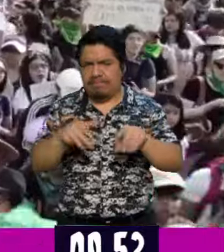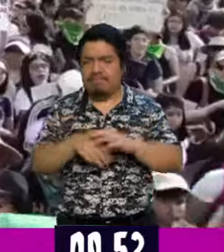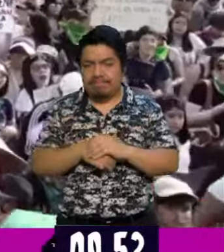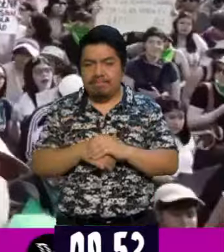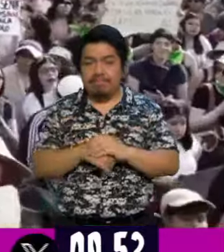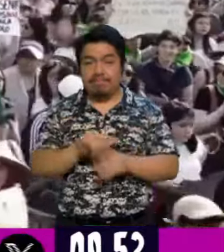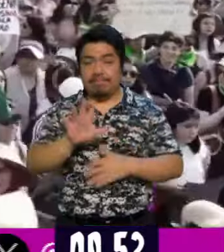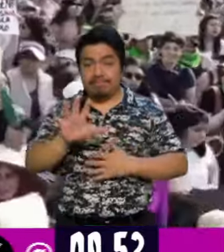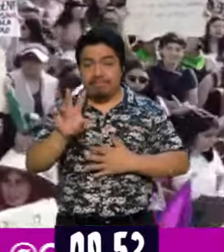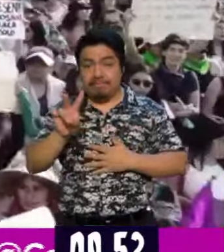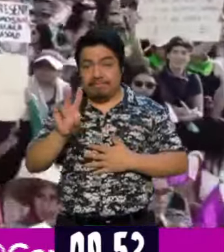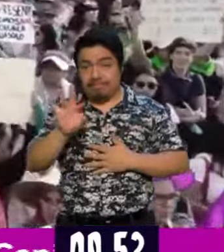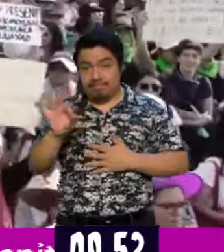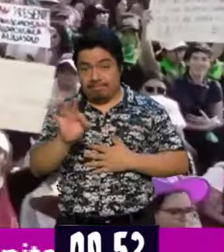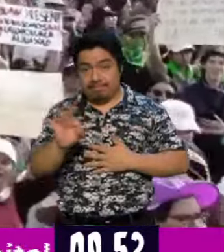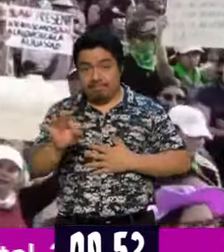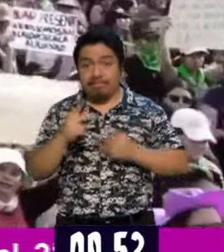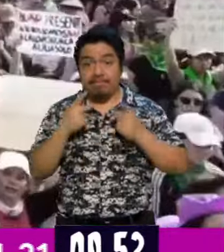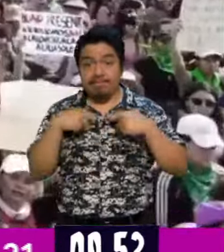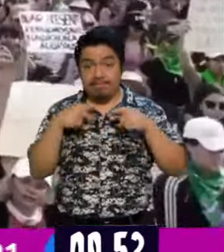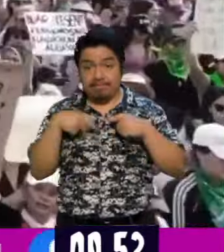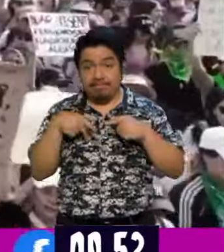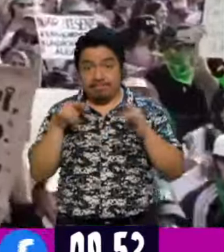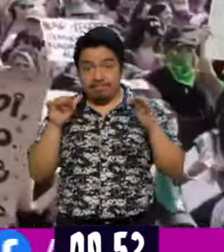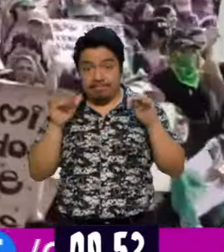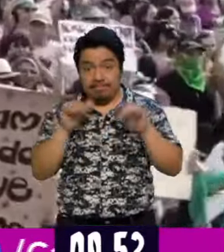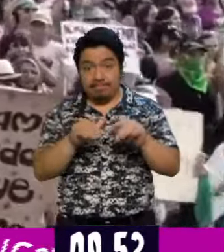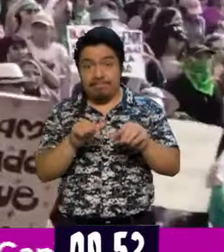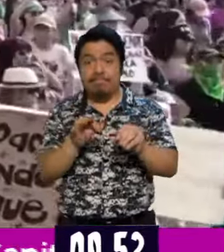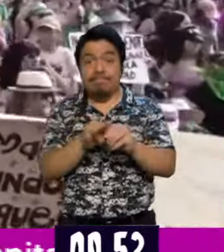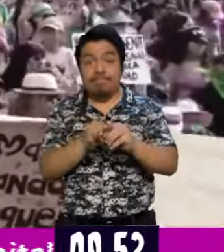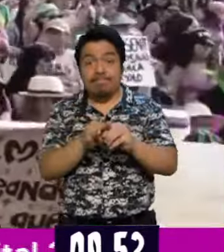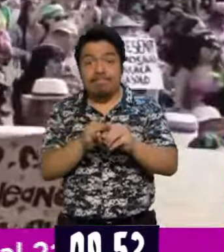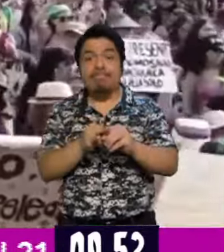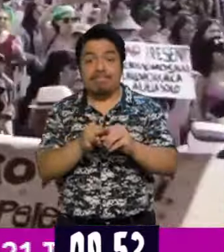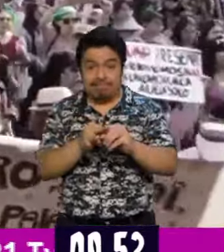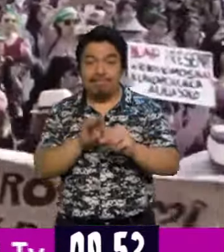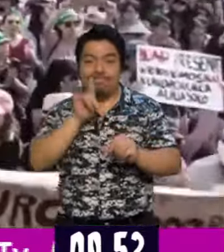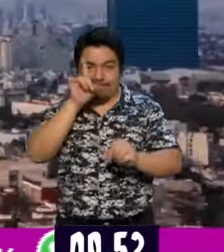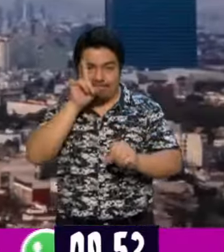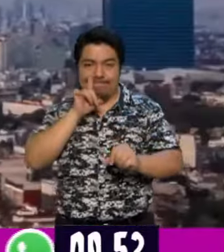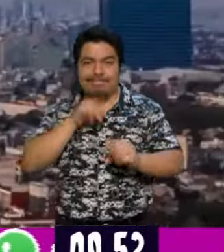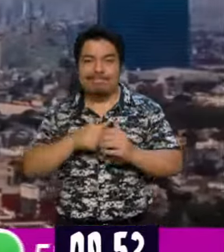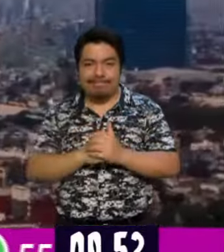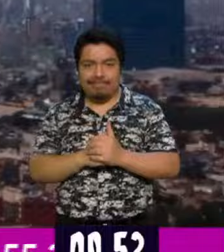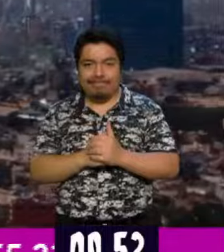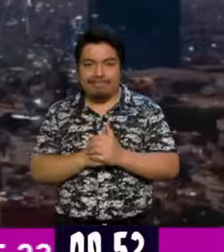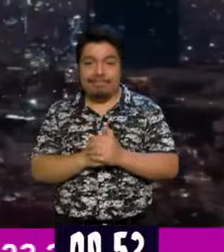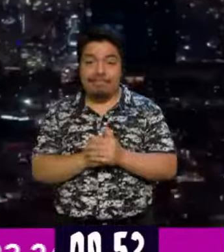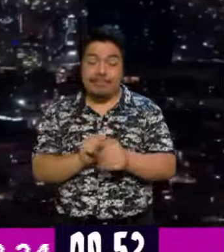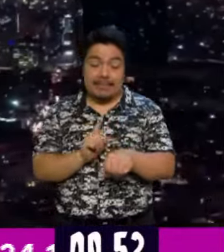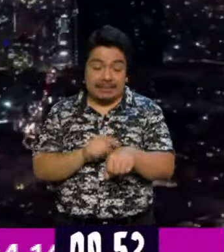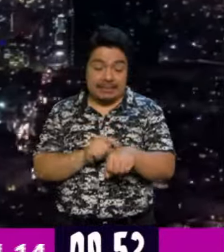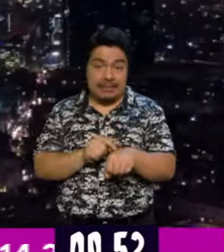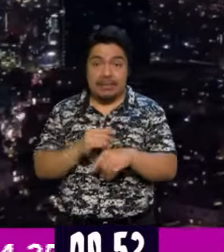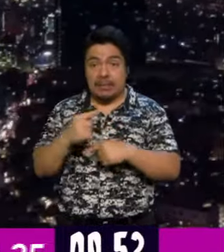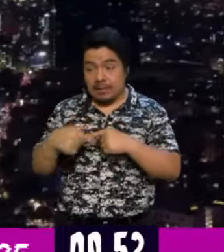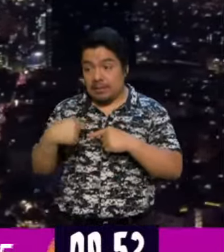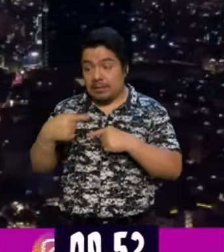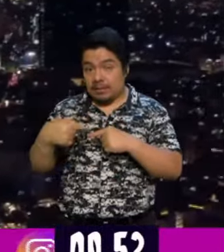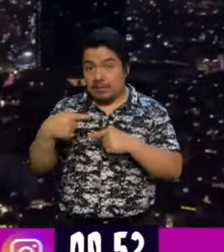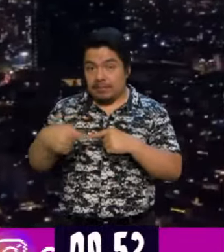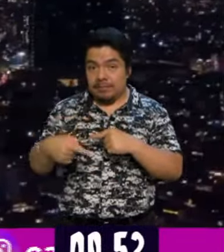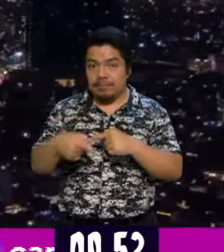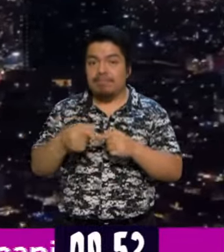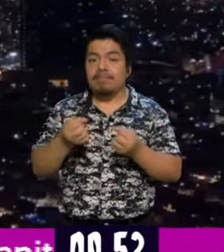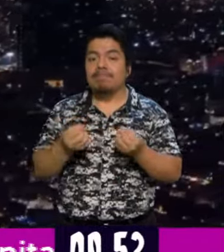El 52% de las personas convocadas hoy a las urnas son mujeres. Con los días descubriremos los números